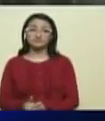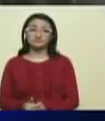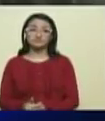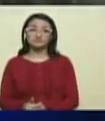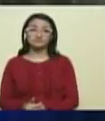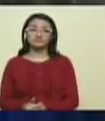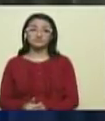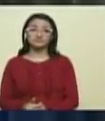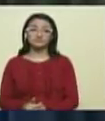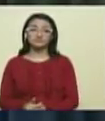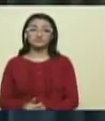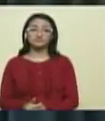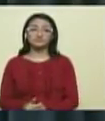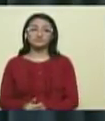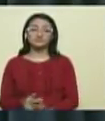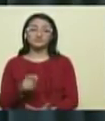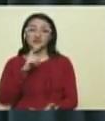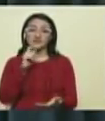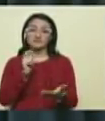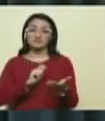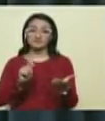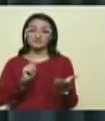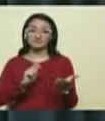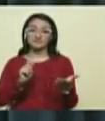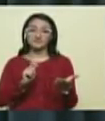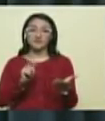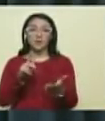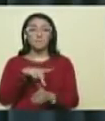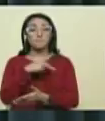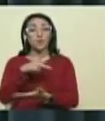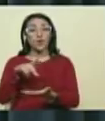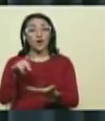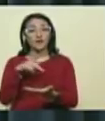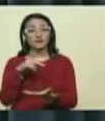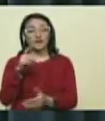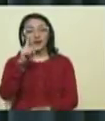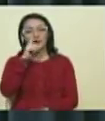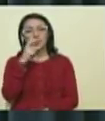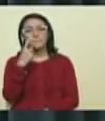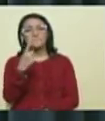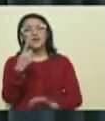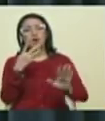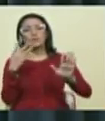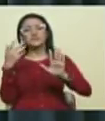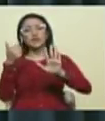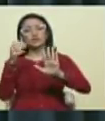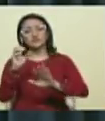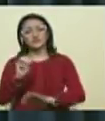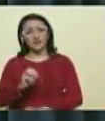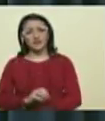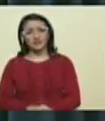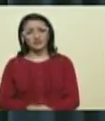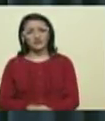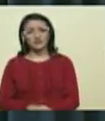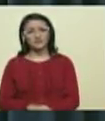unánime. Esto fue escrito por el gran poeta de América en 1960, como él mismo lo llamó, la larga noche de